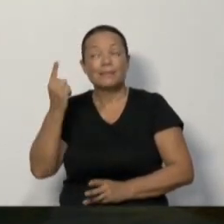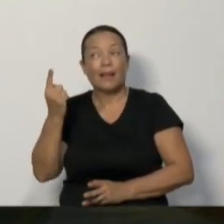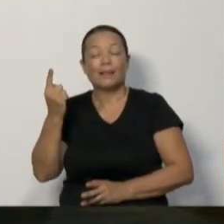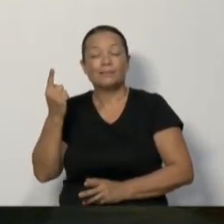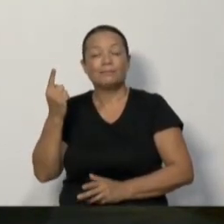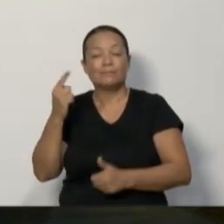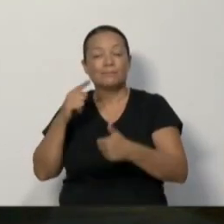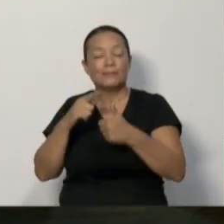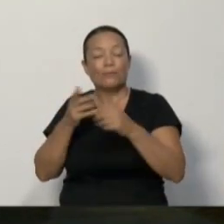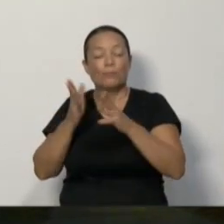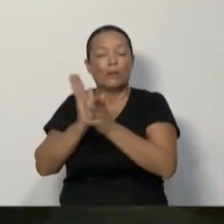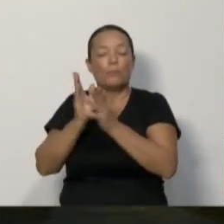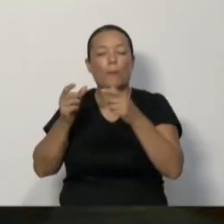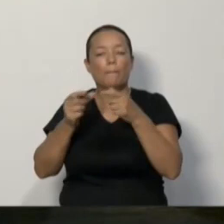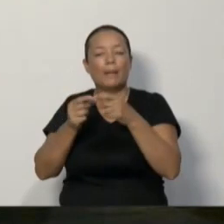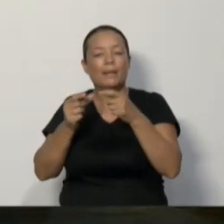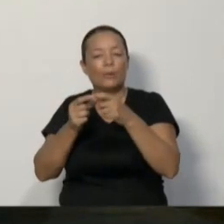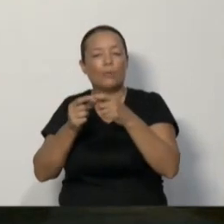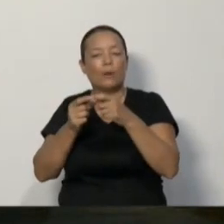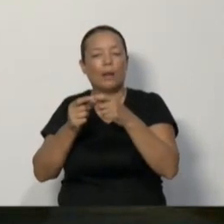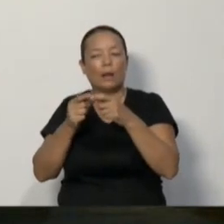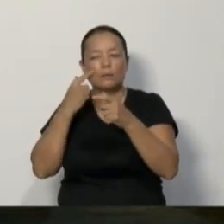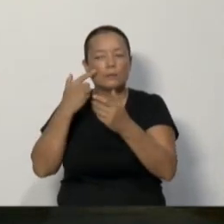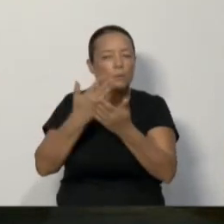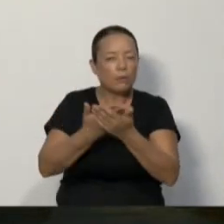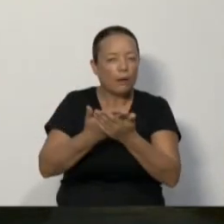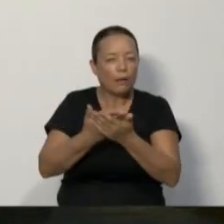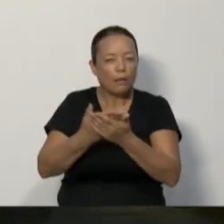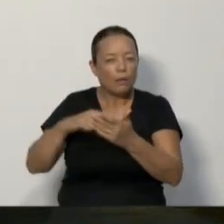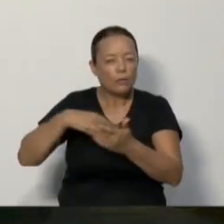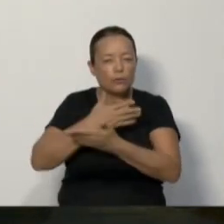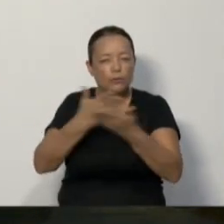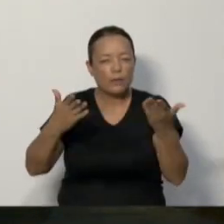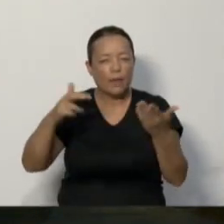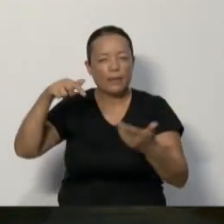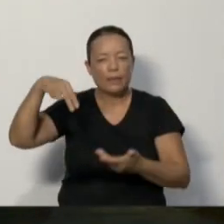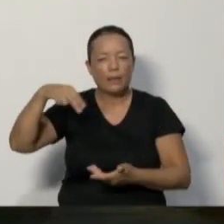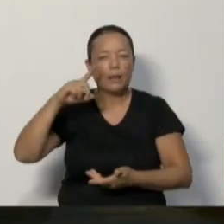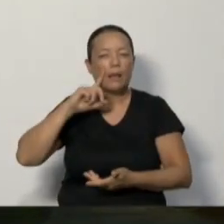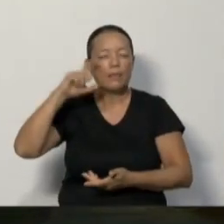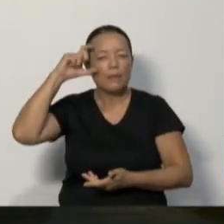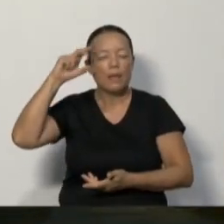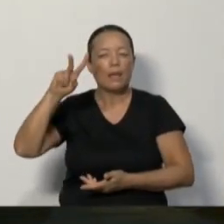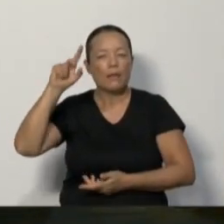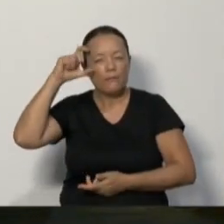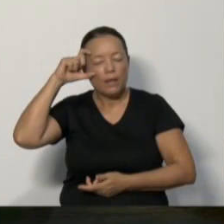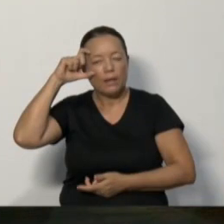pensar en esta película que últimamente se está difundiendo mucho, La Sociedad de la Nieve, que nos